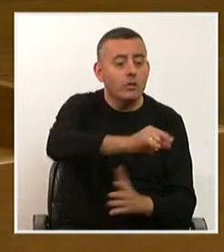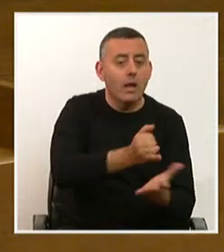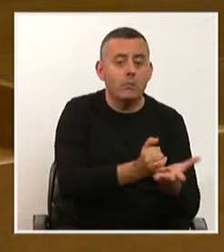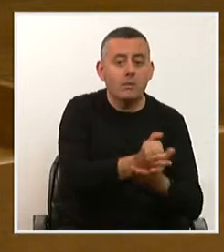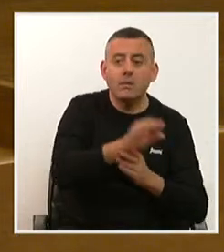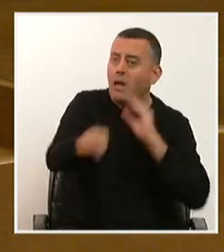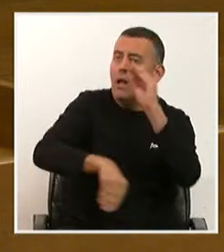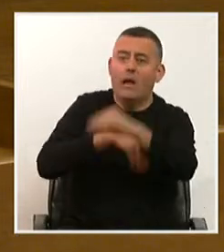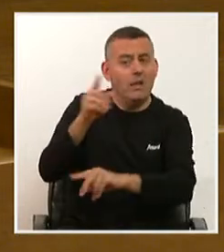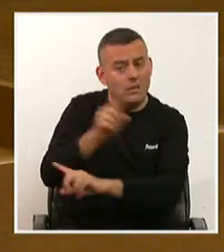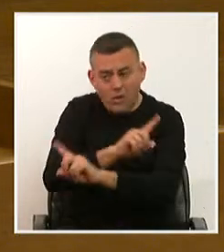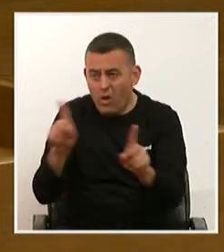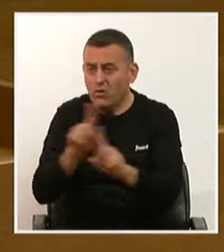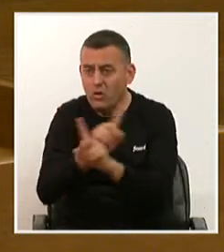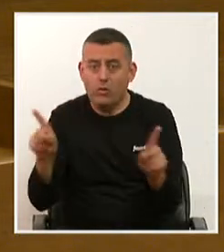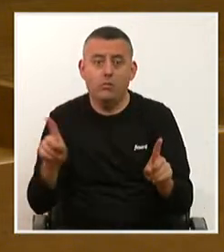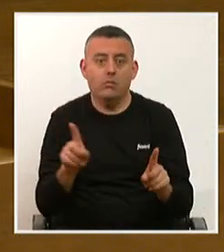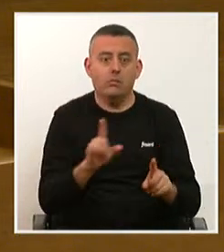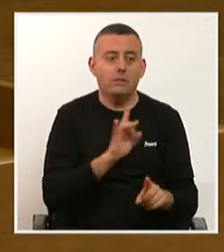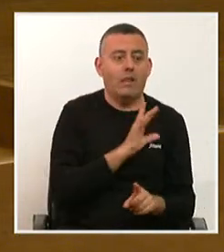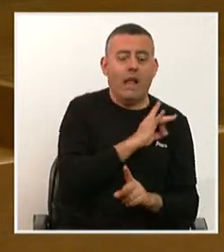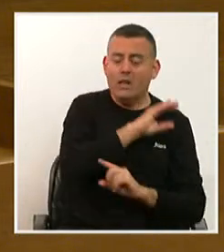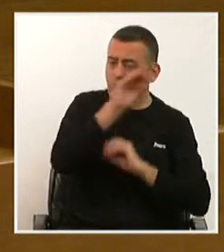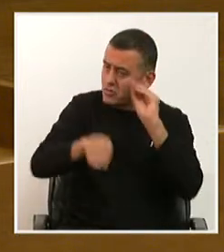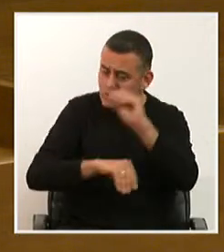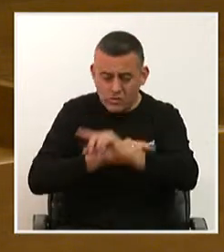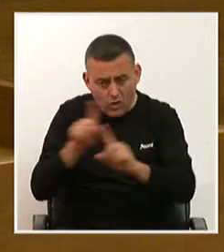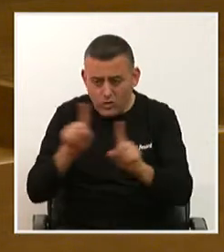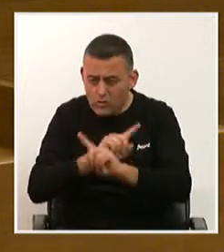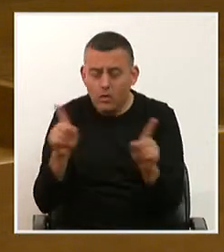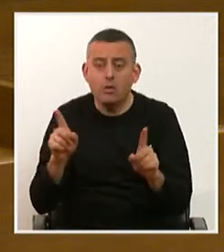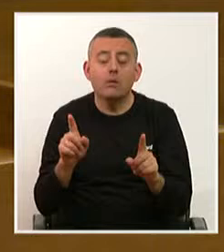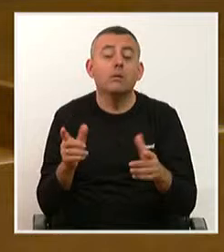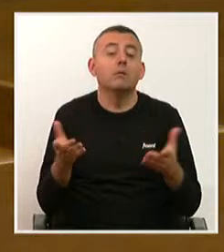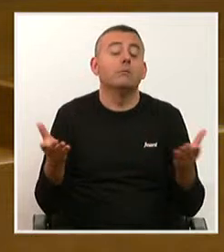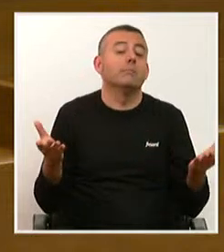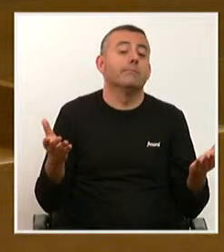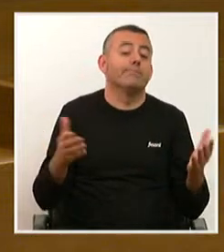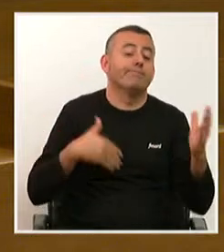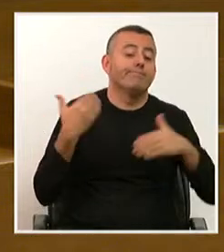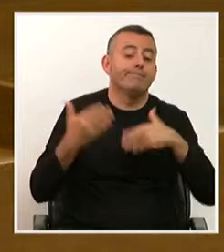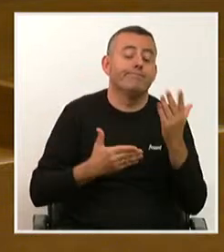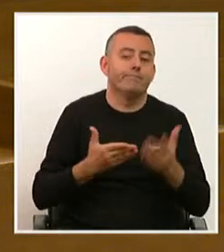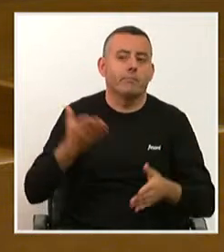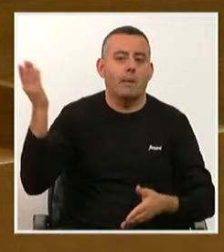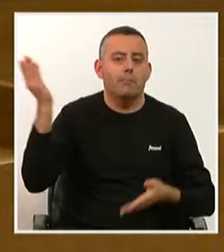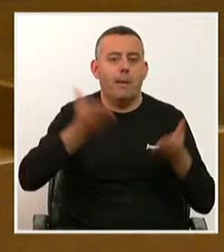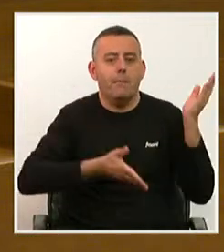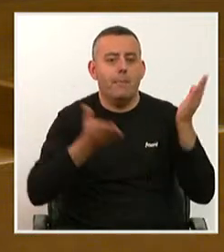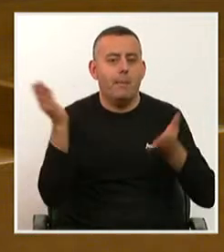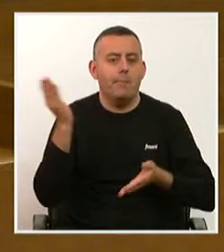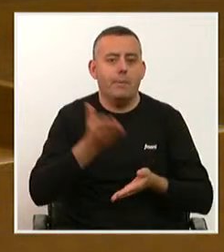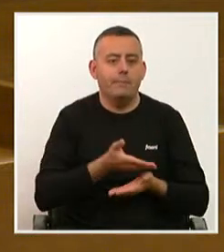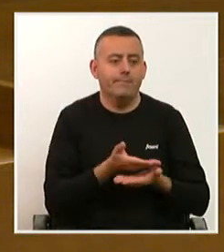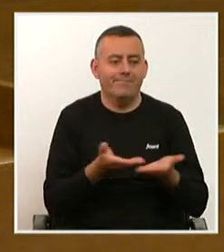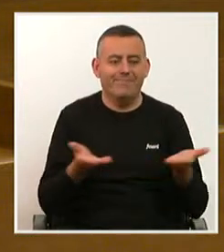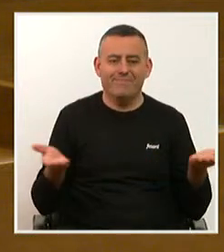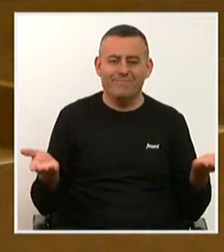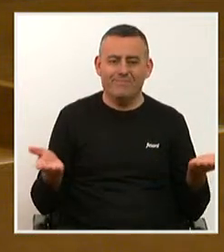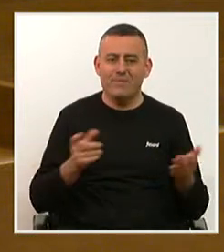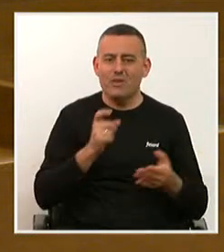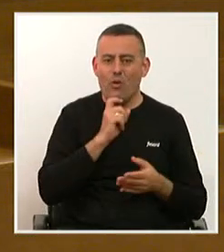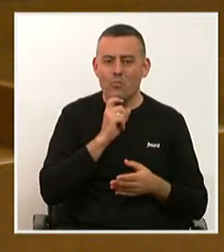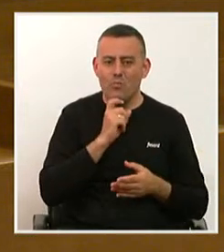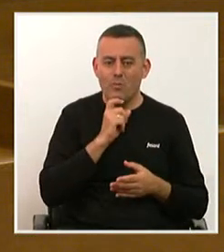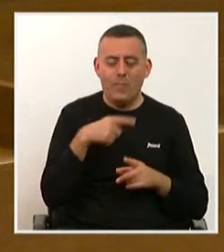sindicatos unas llamadas de atención que venían a prevenir lo que se avecinaba contra nuestro sector que es básicamente la entrada de